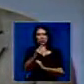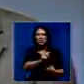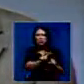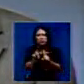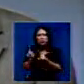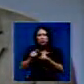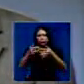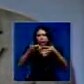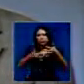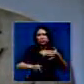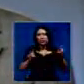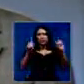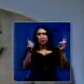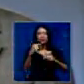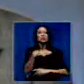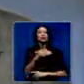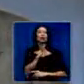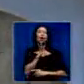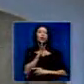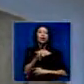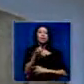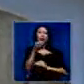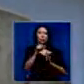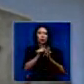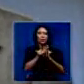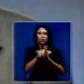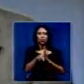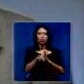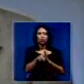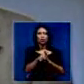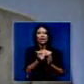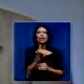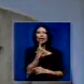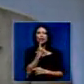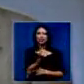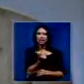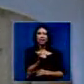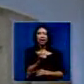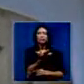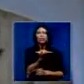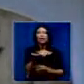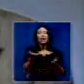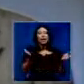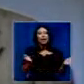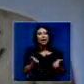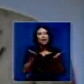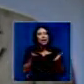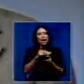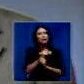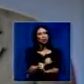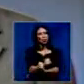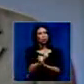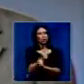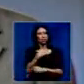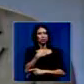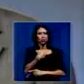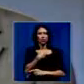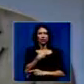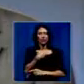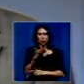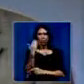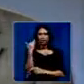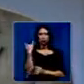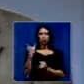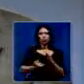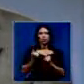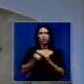cuales me referiré en los próximos minutos que indican o que generan la convicción que yo he tenido en estos